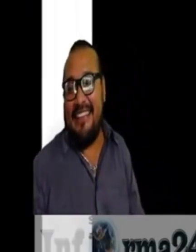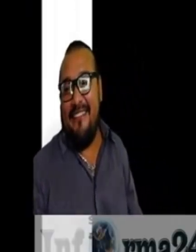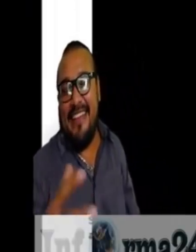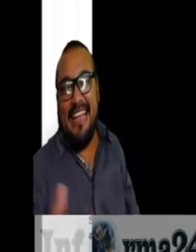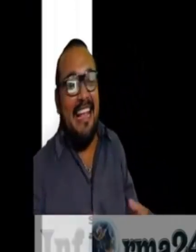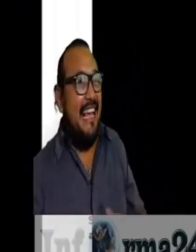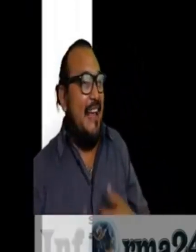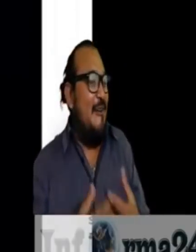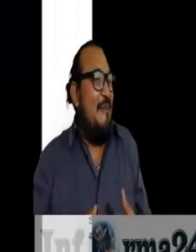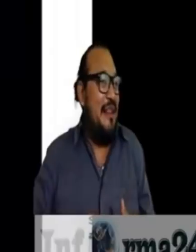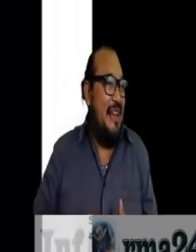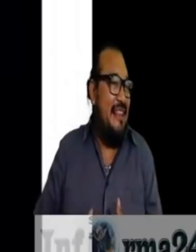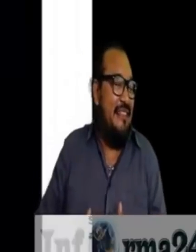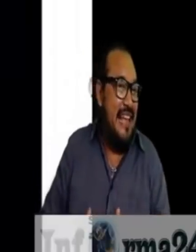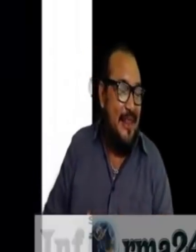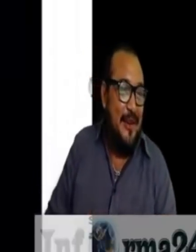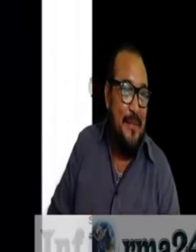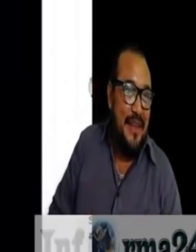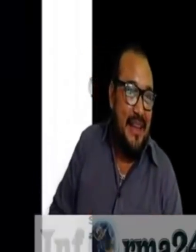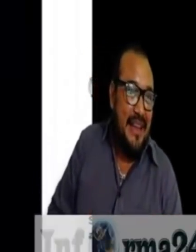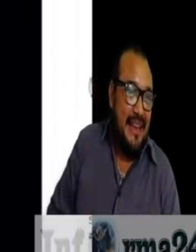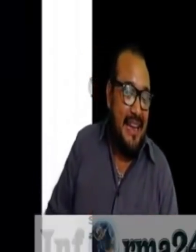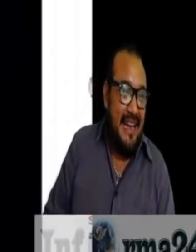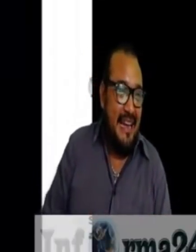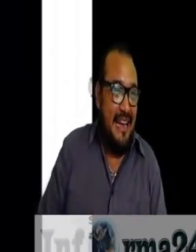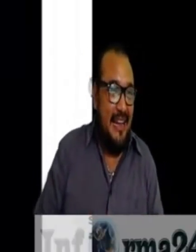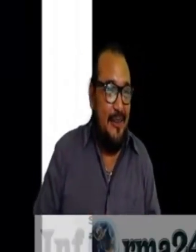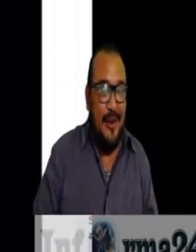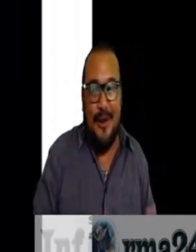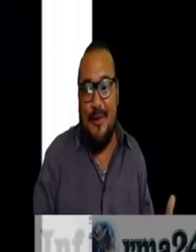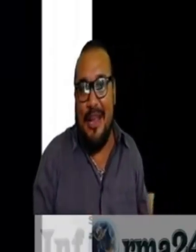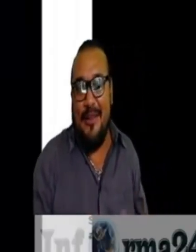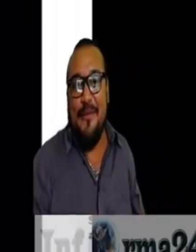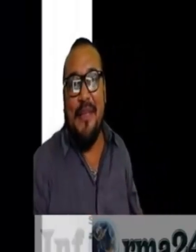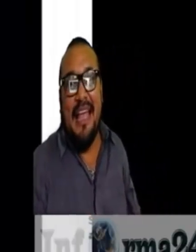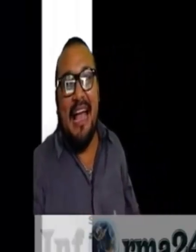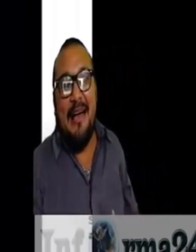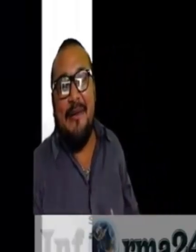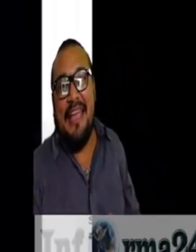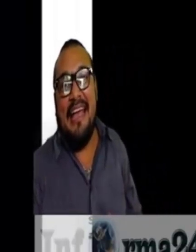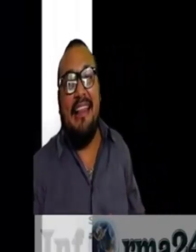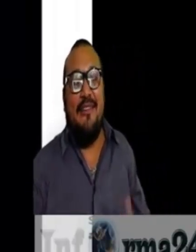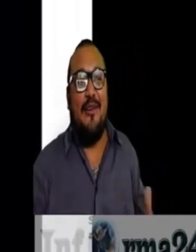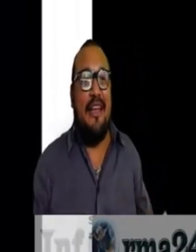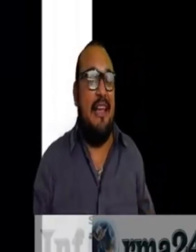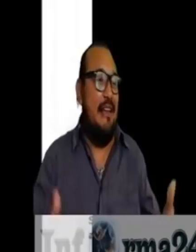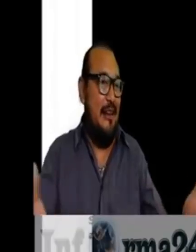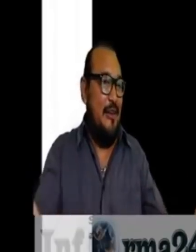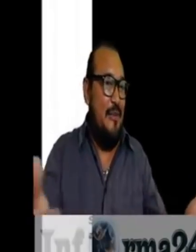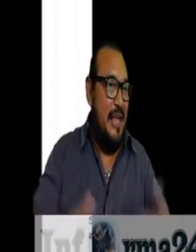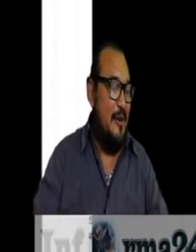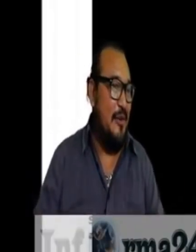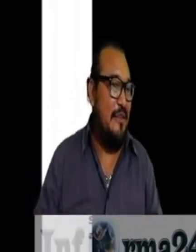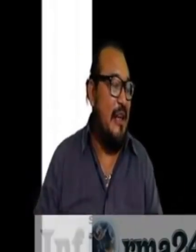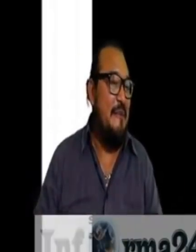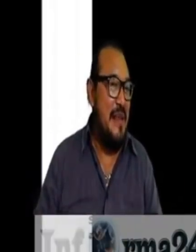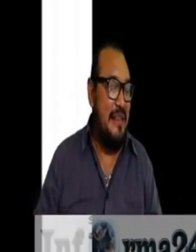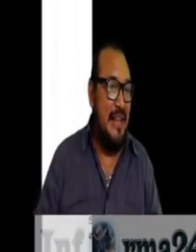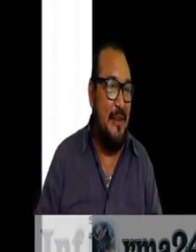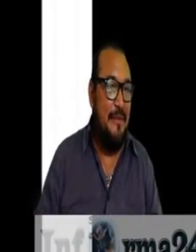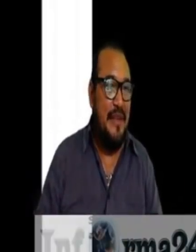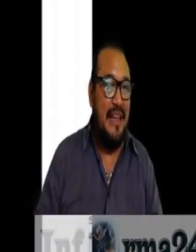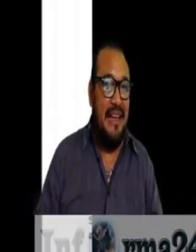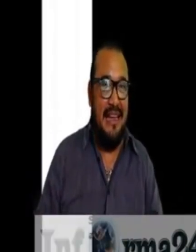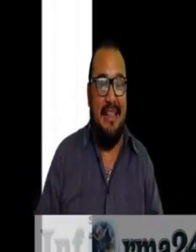supuestamente quería golpear diciendo que soy robledo había dicho que los médicos estaban